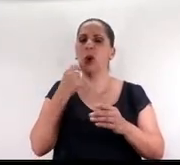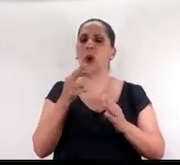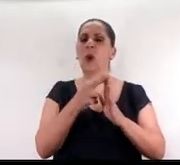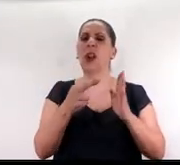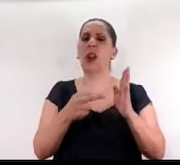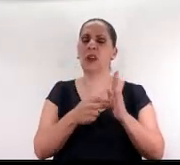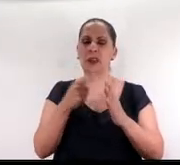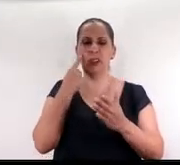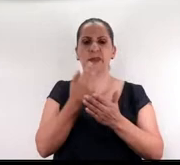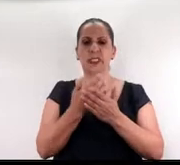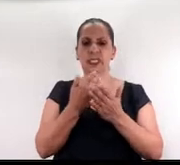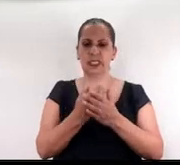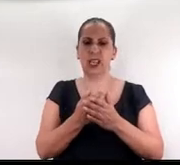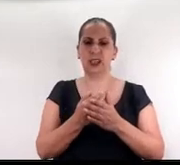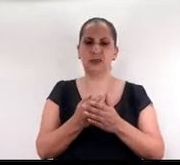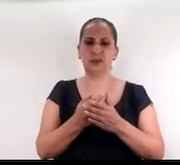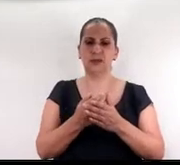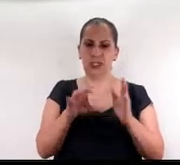fiscal constitucional